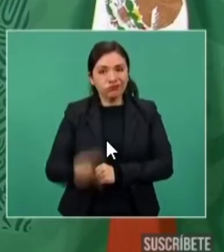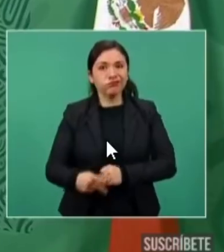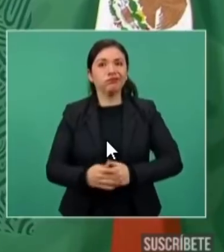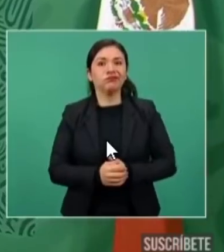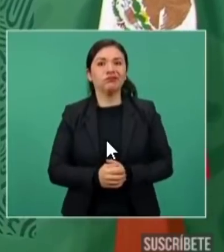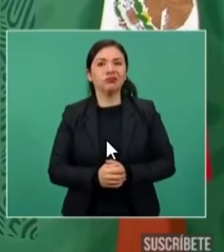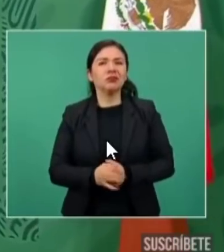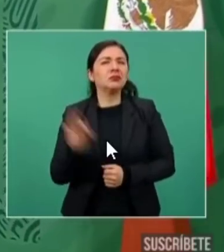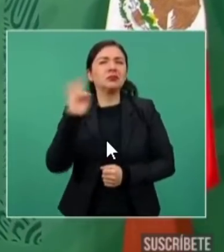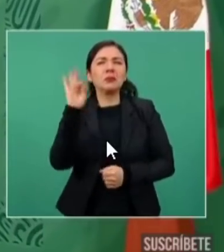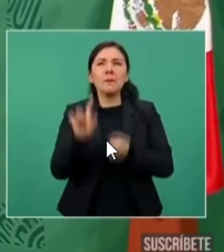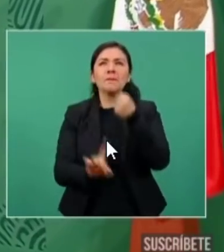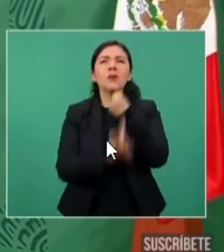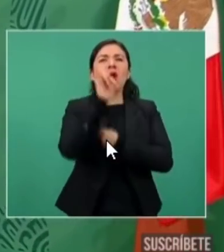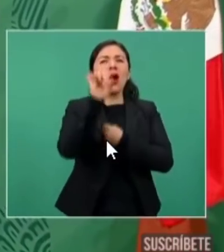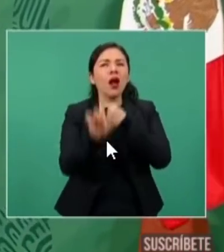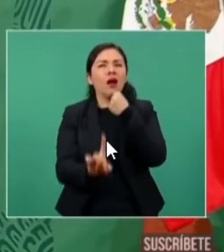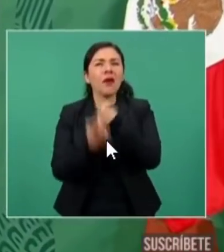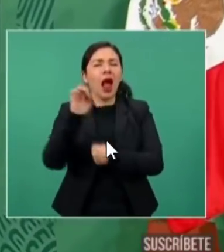ante calamidades